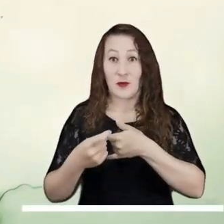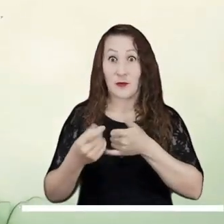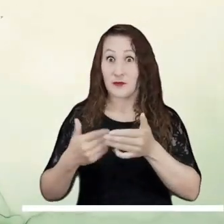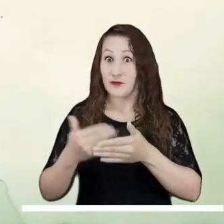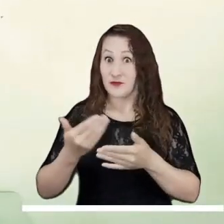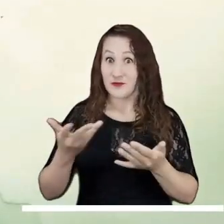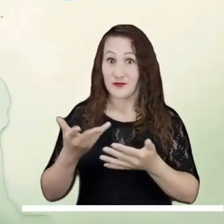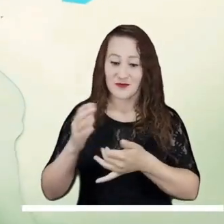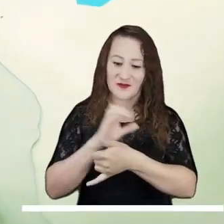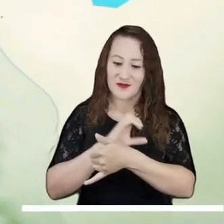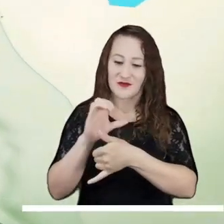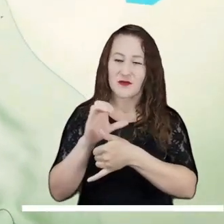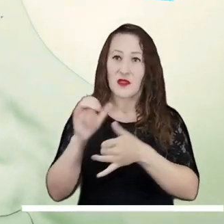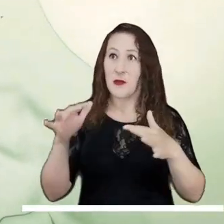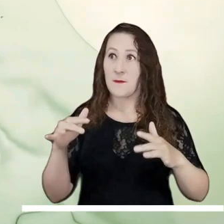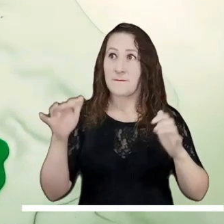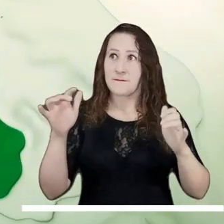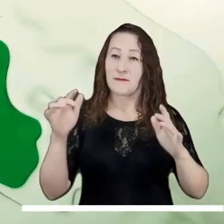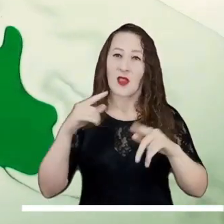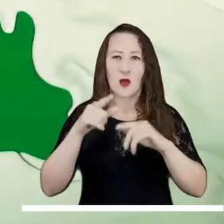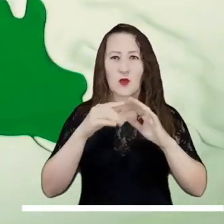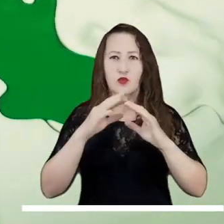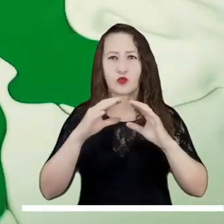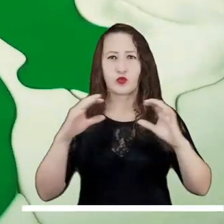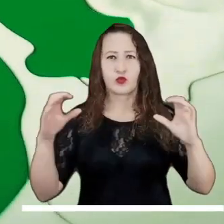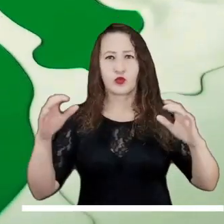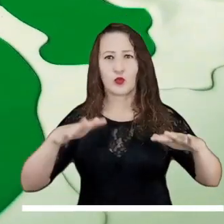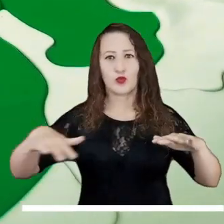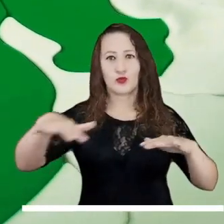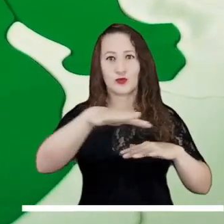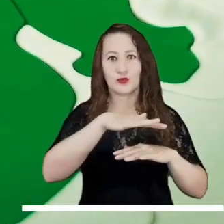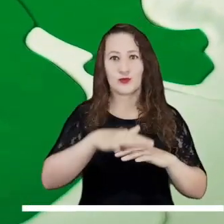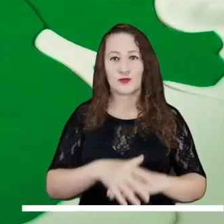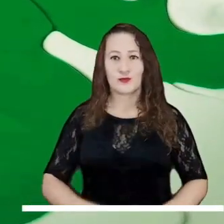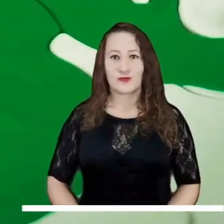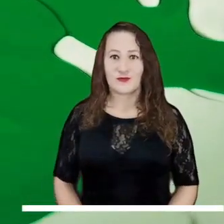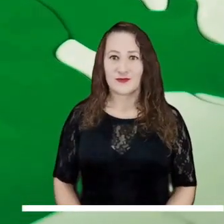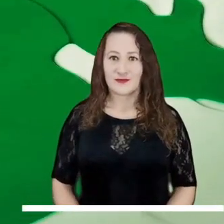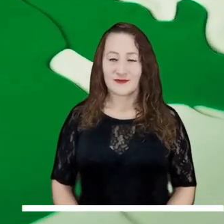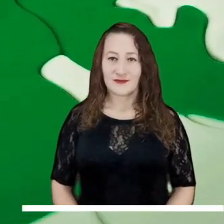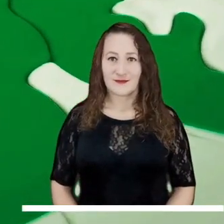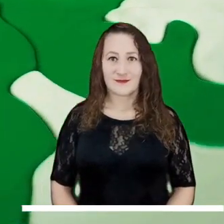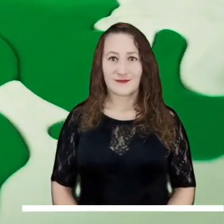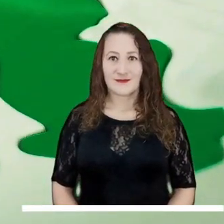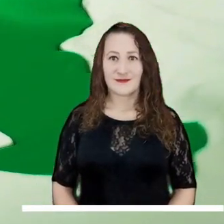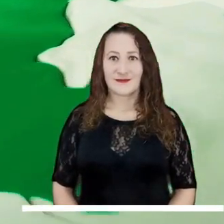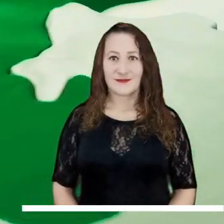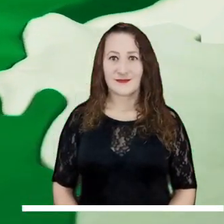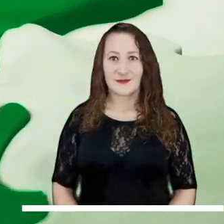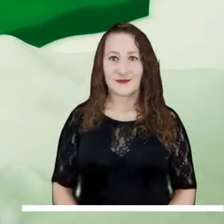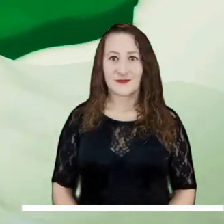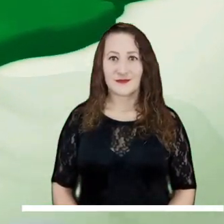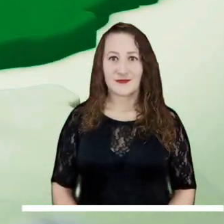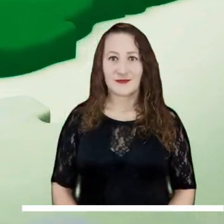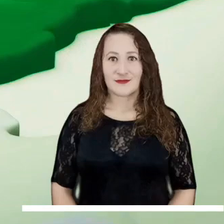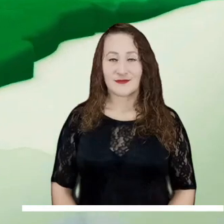recorrido por el Caribe, donde los pronósticos anuncian tiempo seco. Por lo demás, se advierte nubosidad variable en la